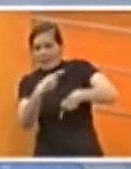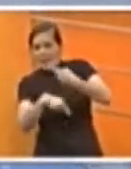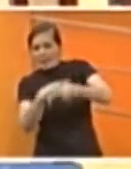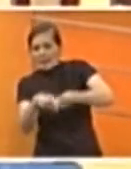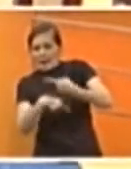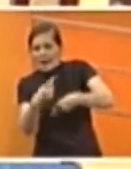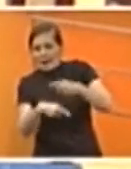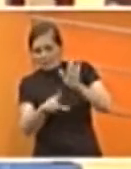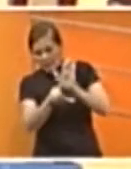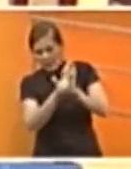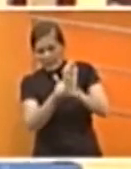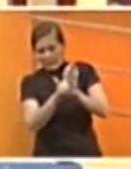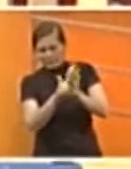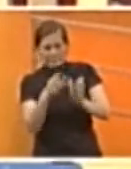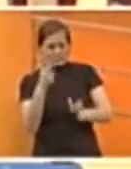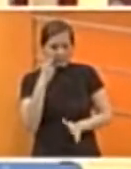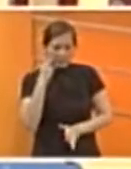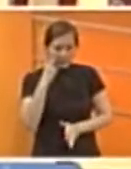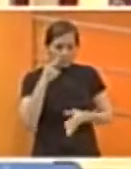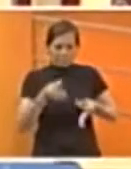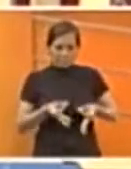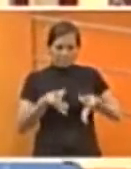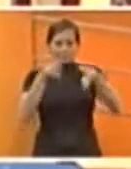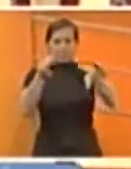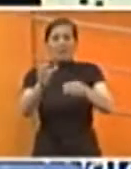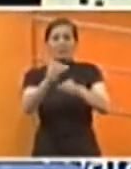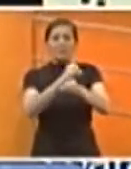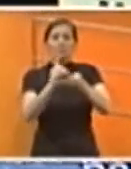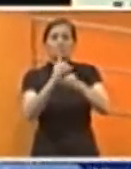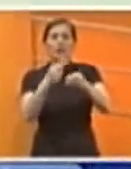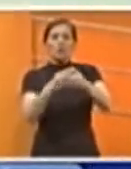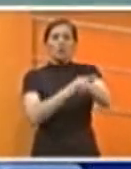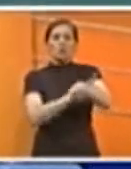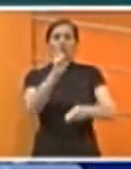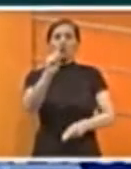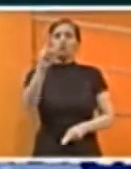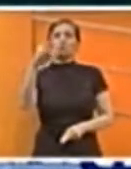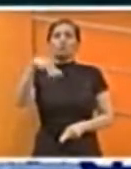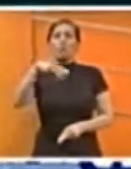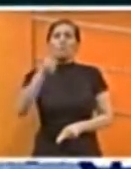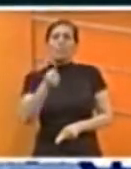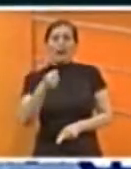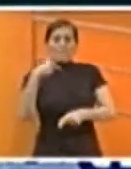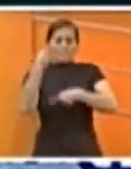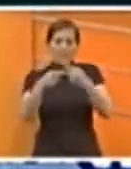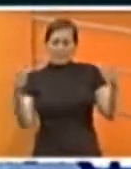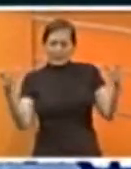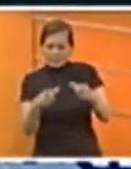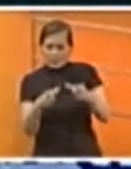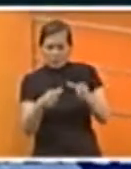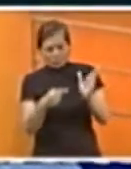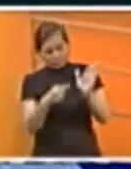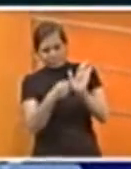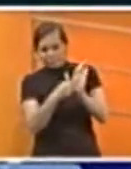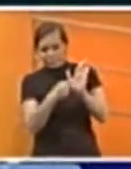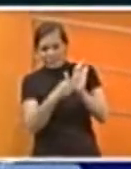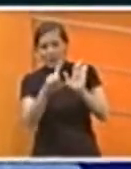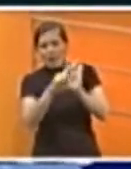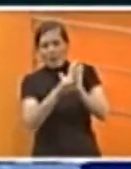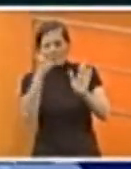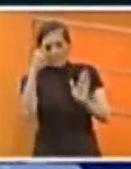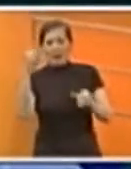modificación de la polémica ley fueron entregadas al diputado Oscar Tuma, quien pedirá durante la sesión de mañana un tratamiento de preferencia del